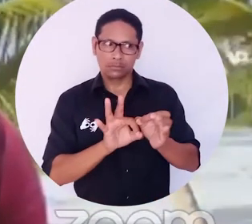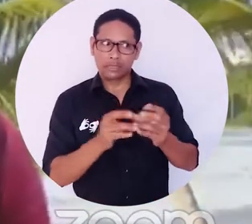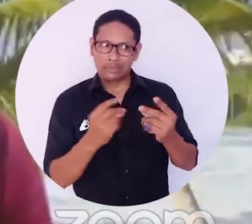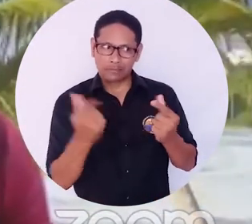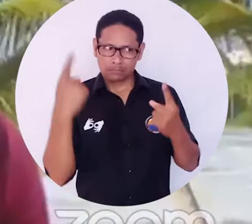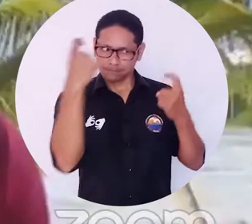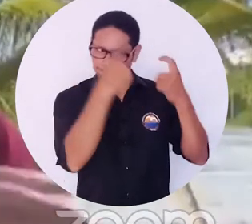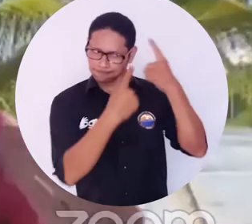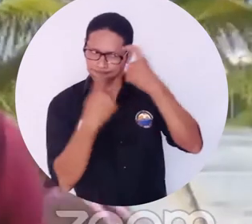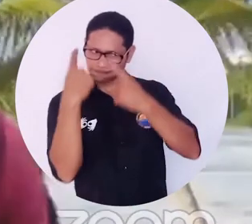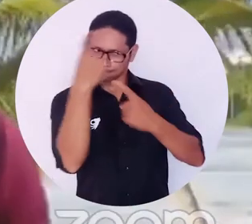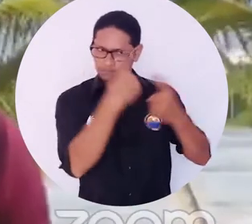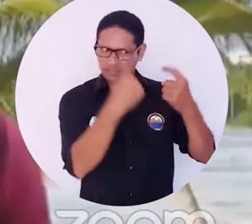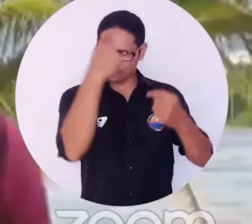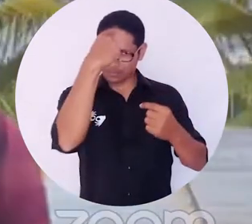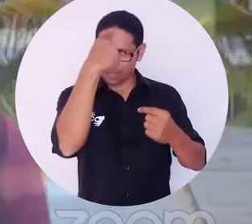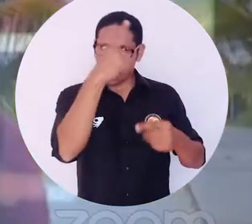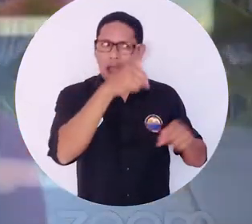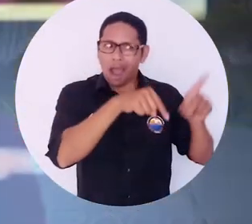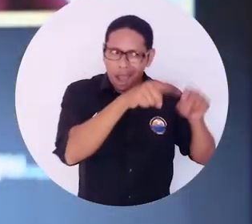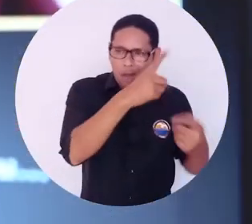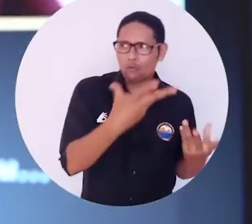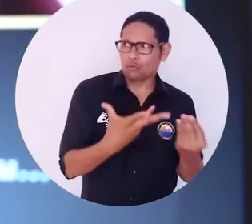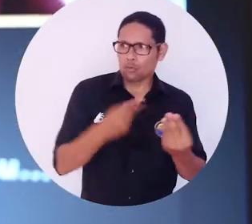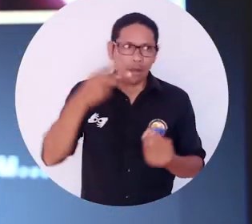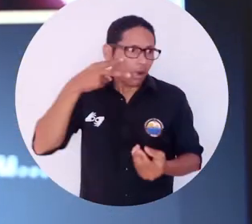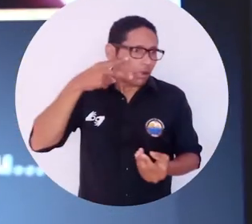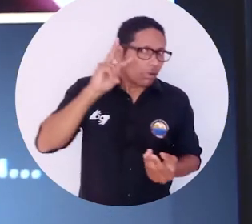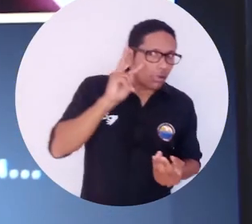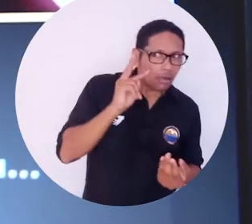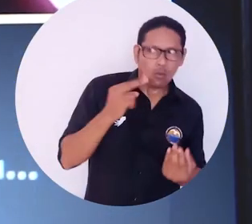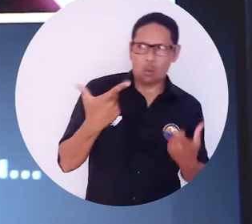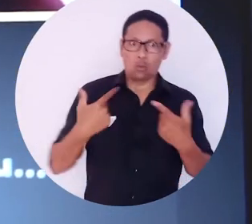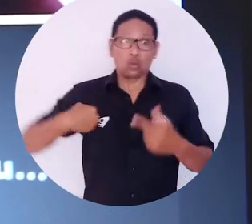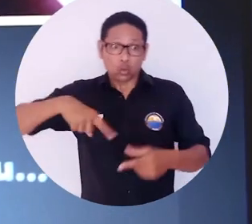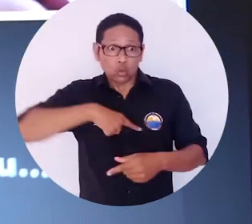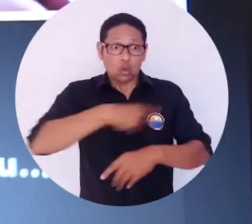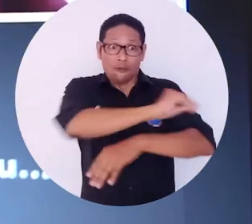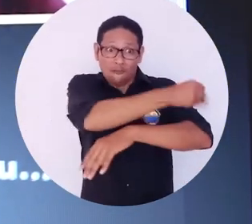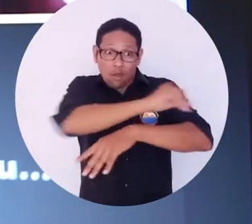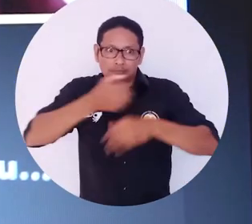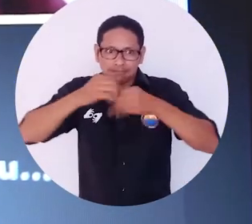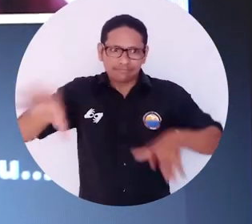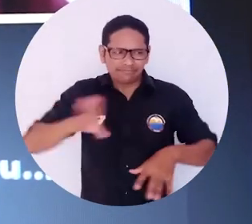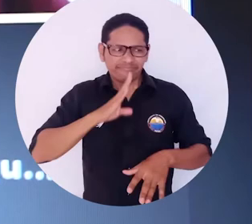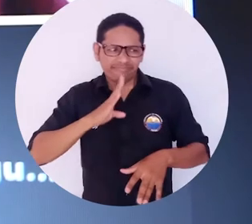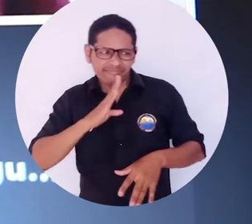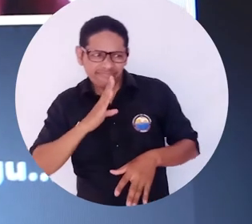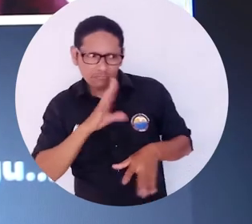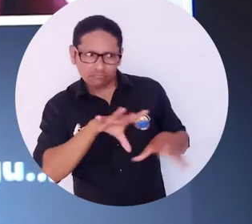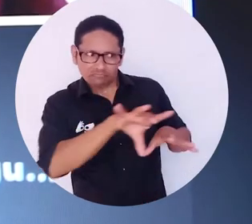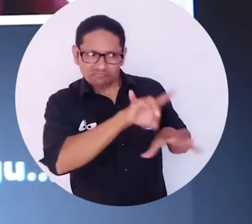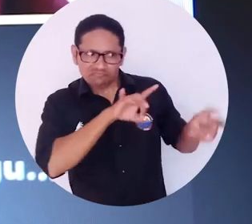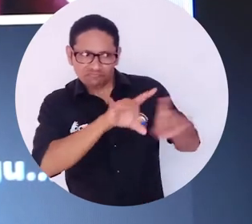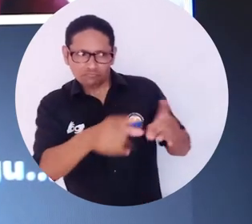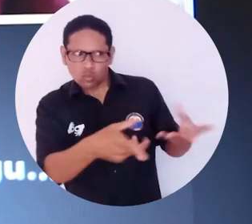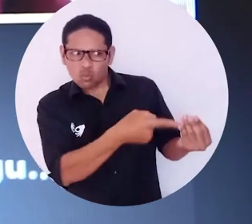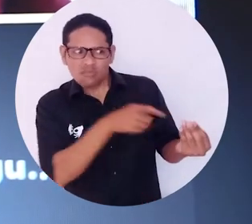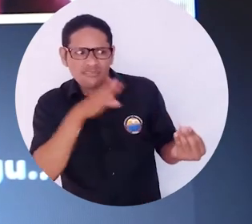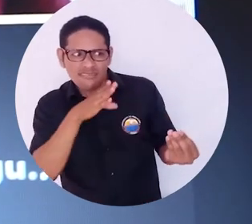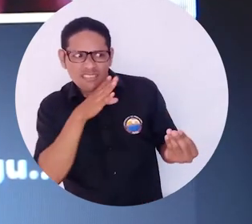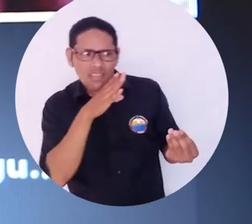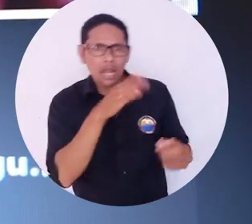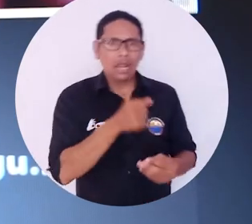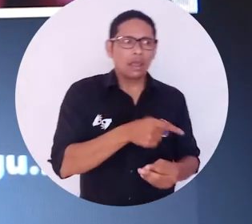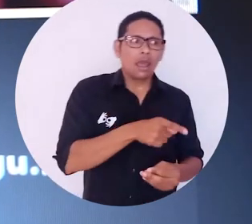rápido, pues es que hay unos intereses, entonces uno tiene que entrar a mirar desde las políticas públicas quiénes son los actores, quiénes están proponiendo esto, quiénes